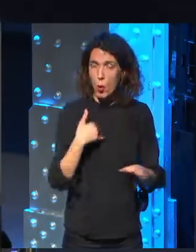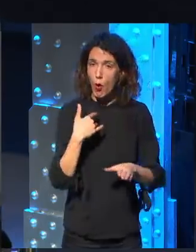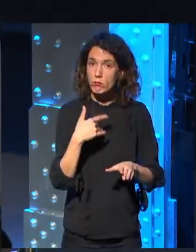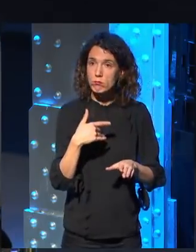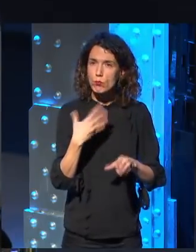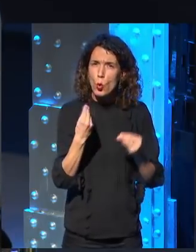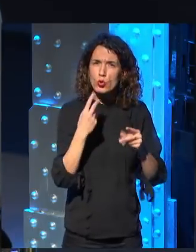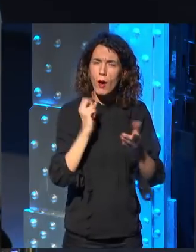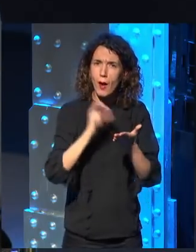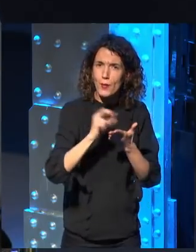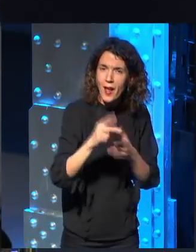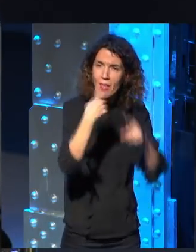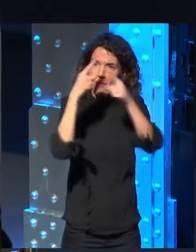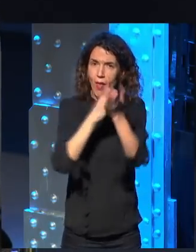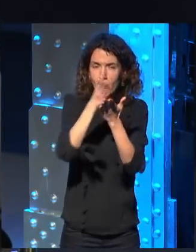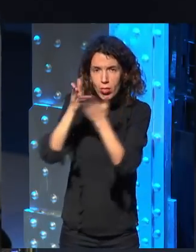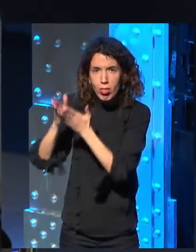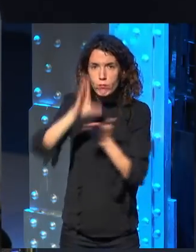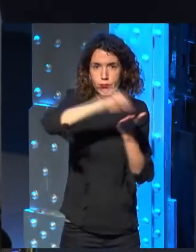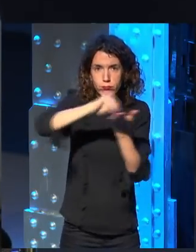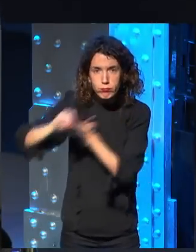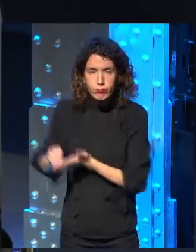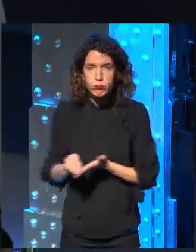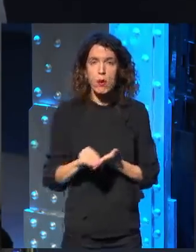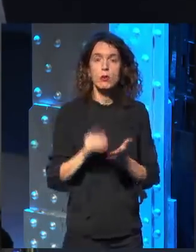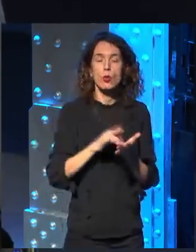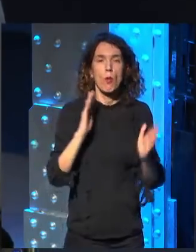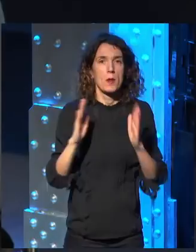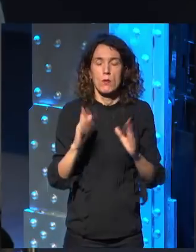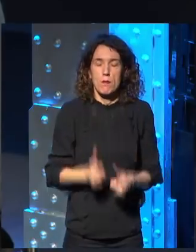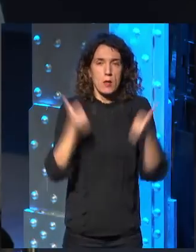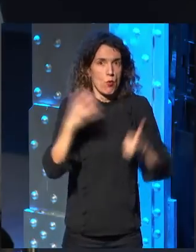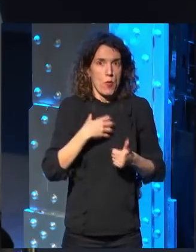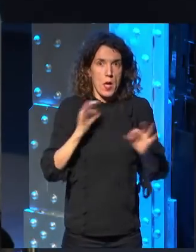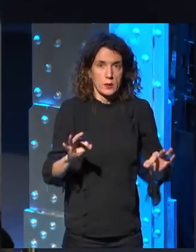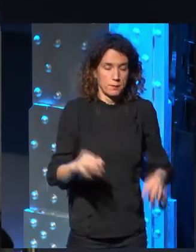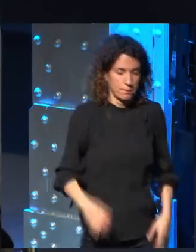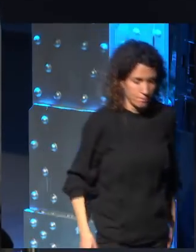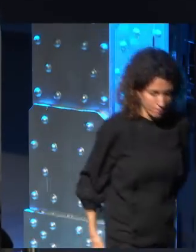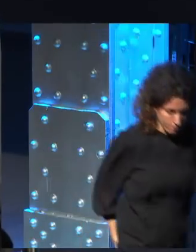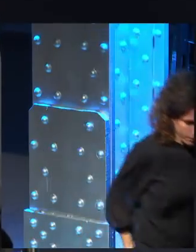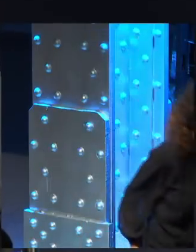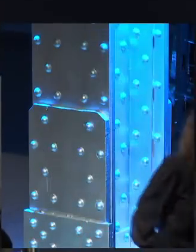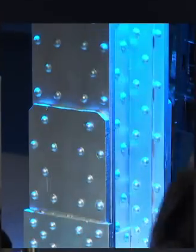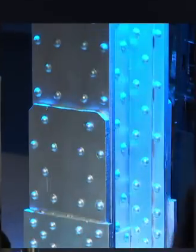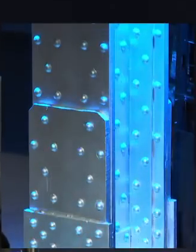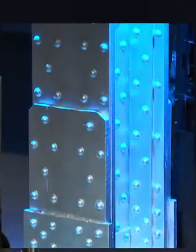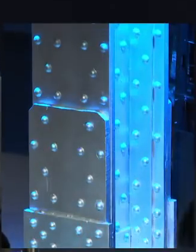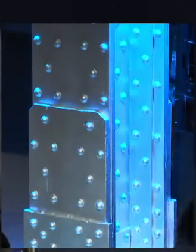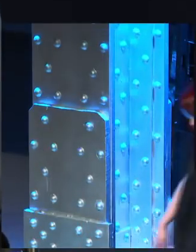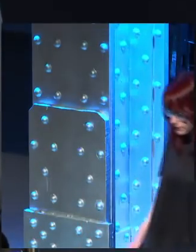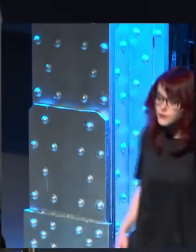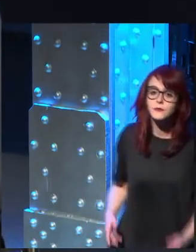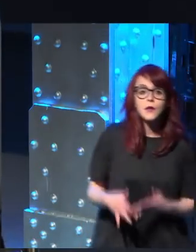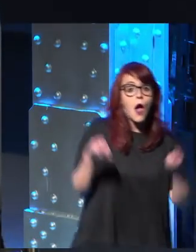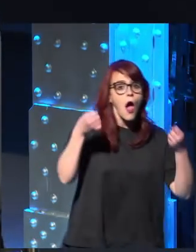hecha de muchas caminatas distintas, ¿no? Entonces yo llegué a un punto que ya no podía más, ¿sabes? Y sin embargo,